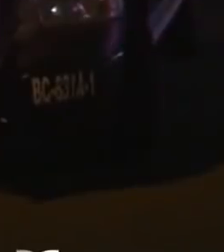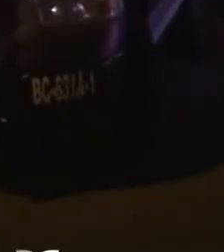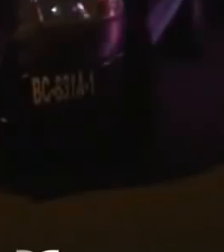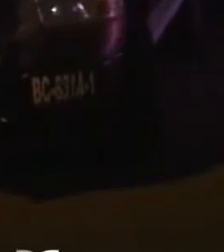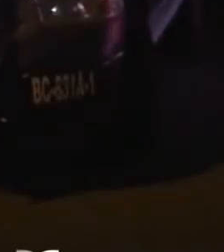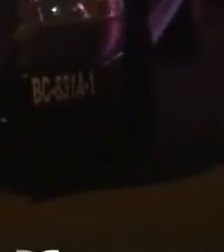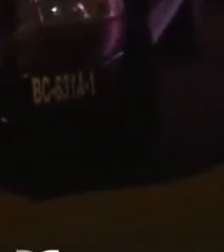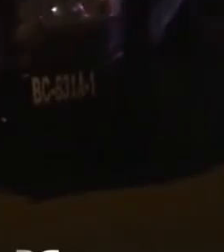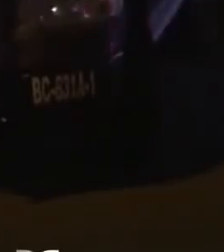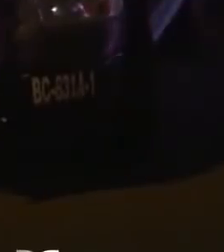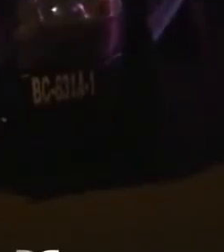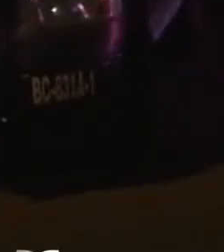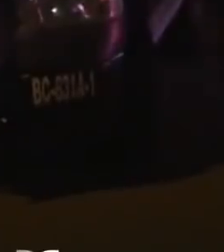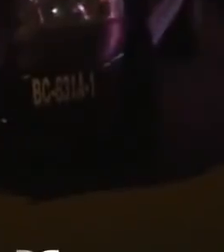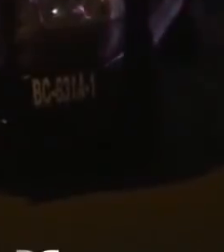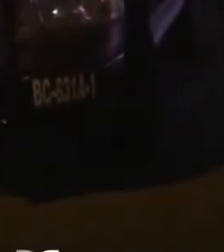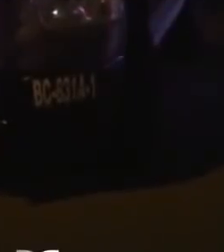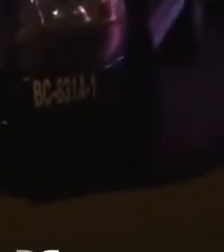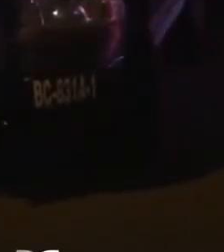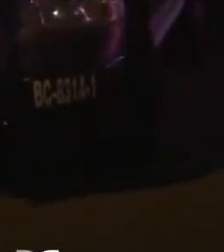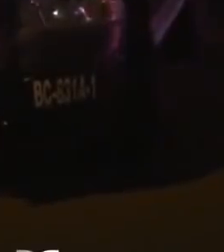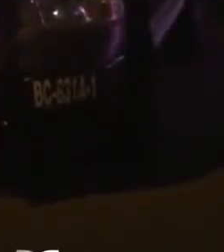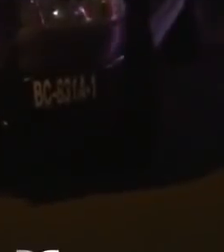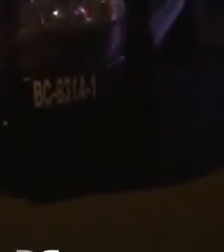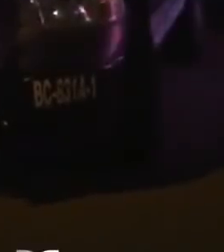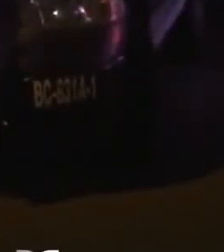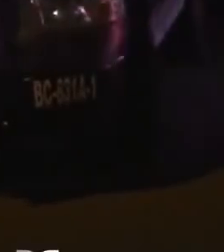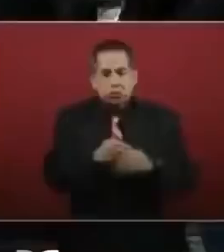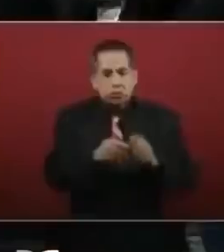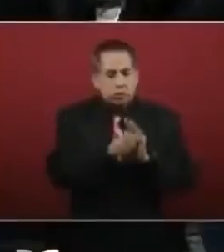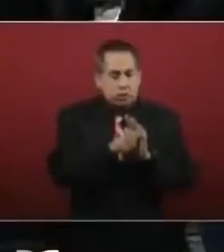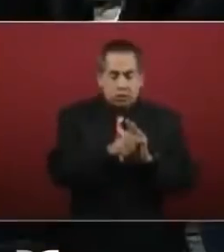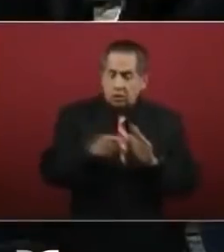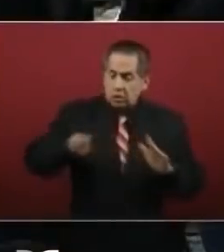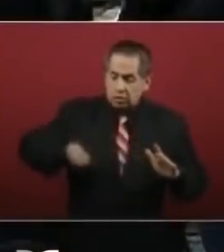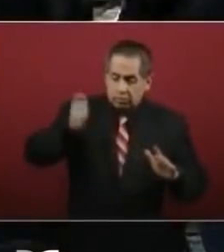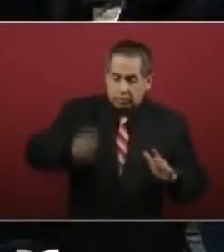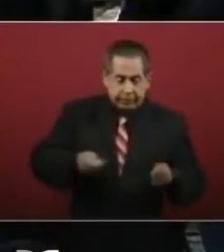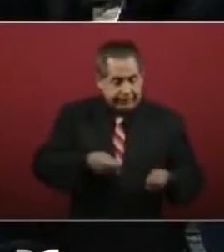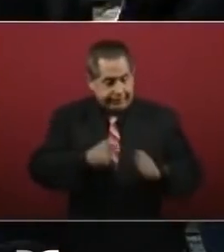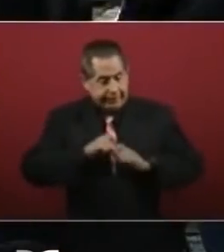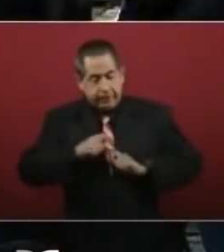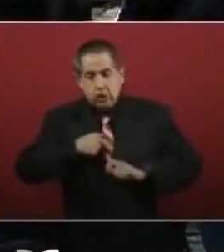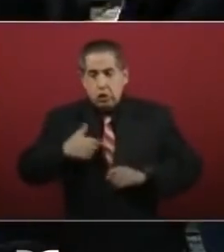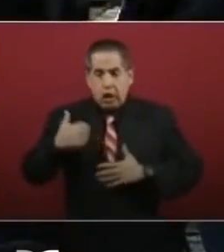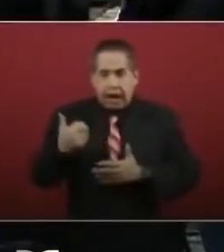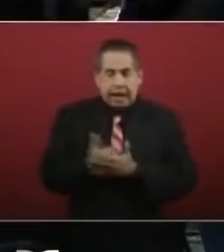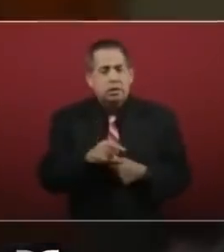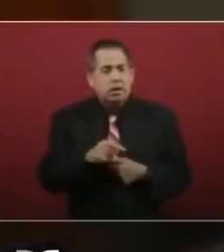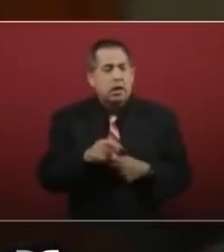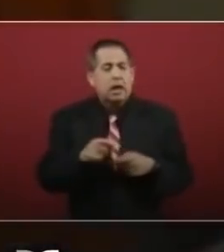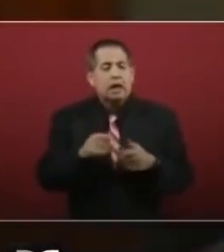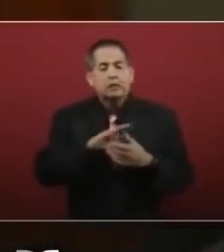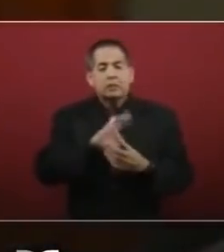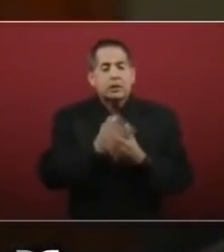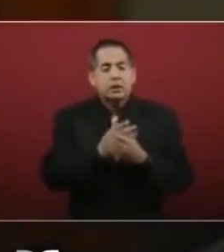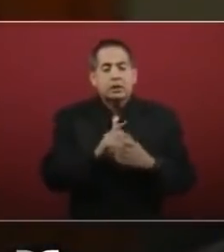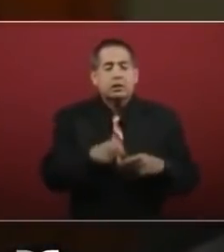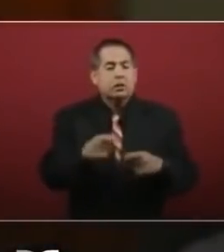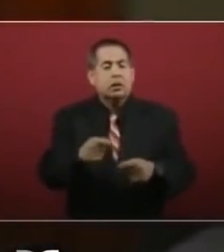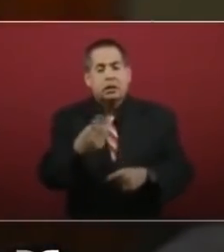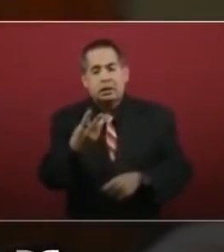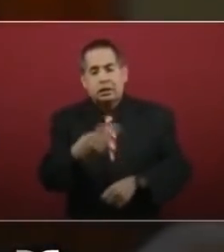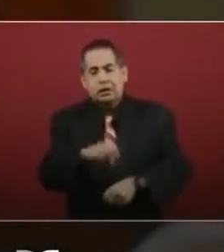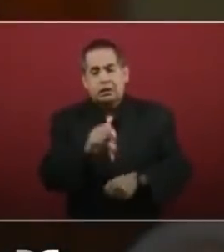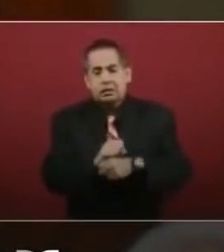periodista Lourdes Maldonado fue asesinada ayer en Tijuana, Baja California. Pero el 26 de marzo de 2019 fue a la